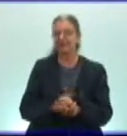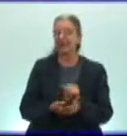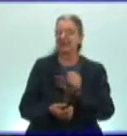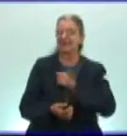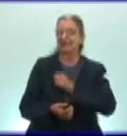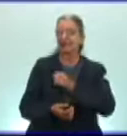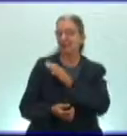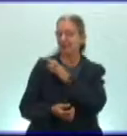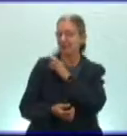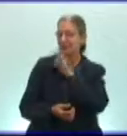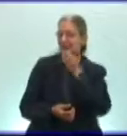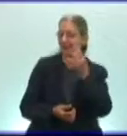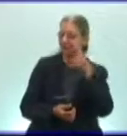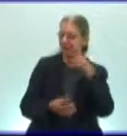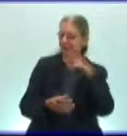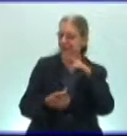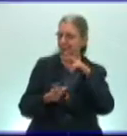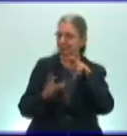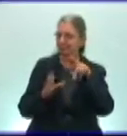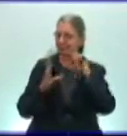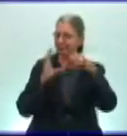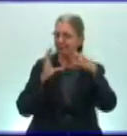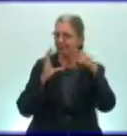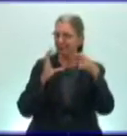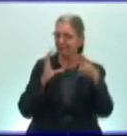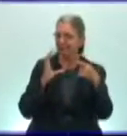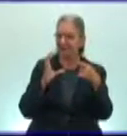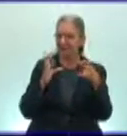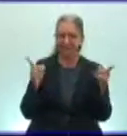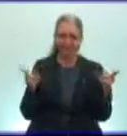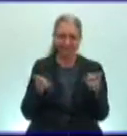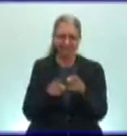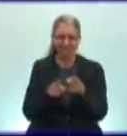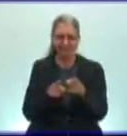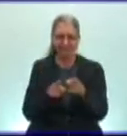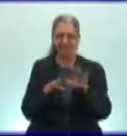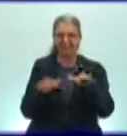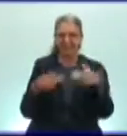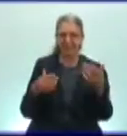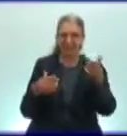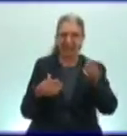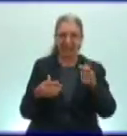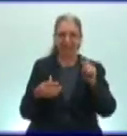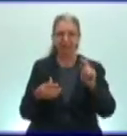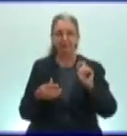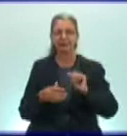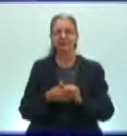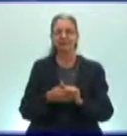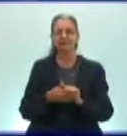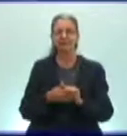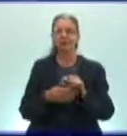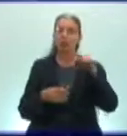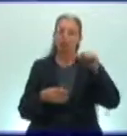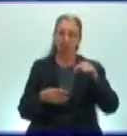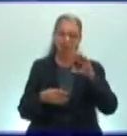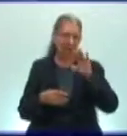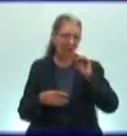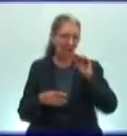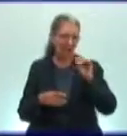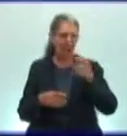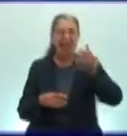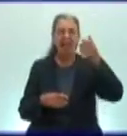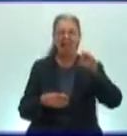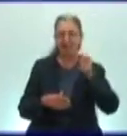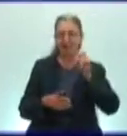entonces invitarlos a observar un video en el que se resume qué son los átomos. Hoy les hablaré sobre el